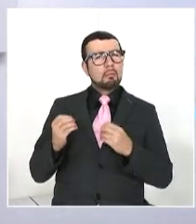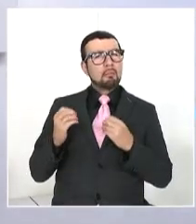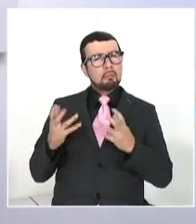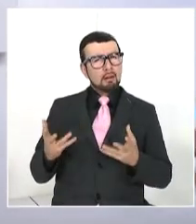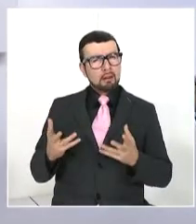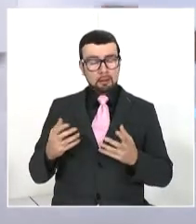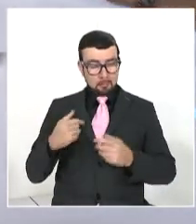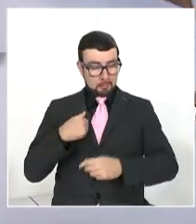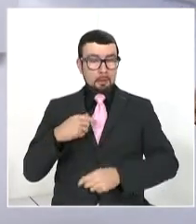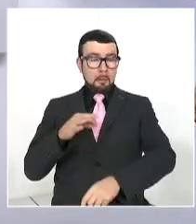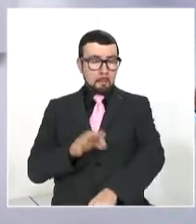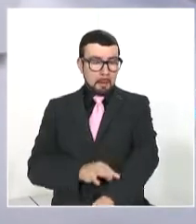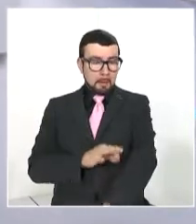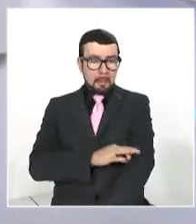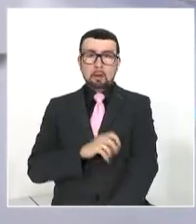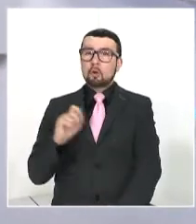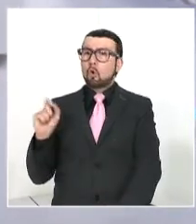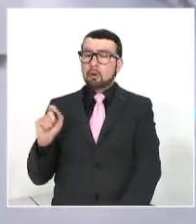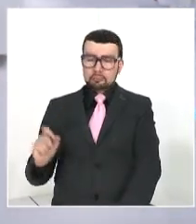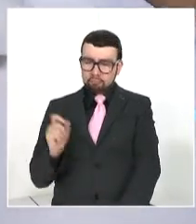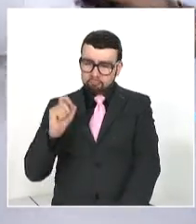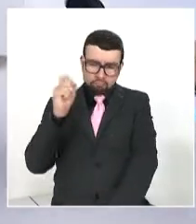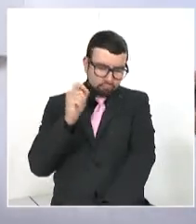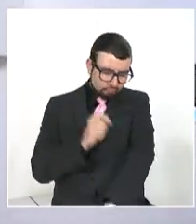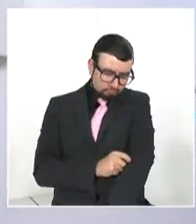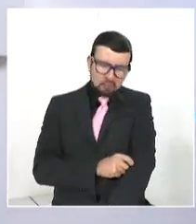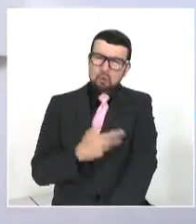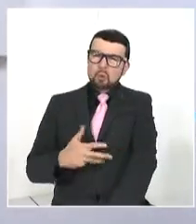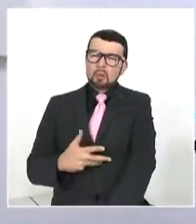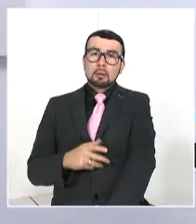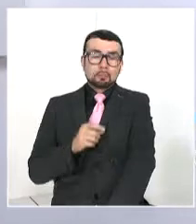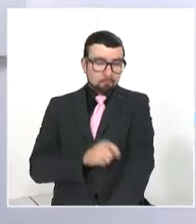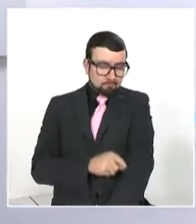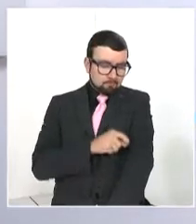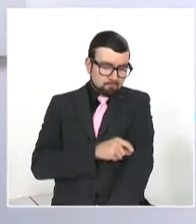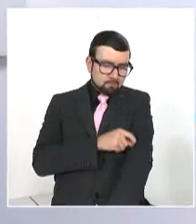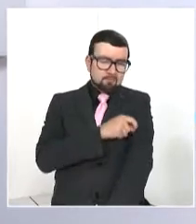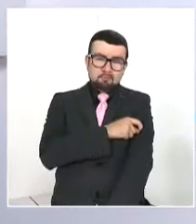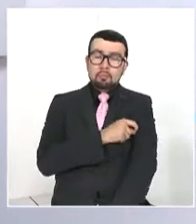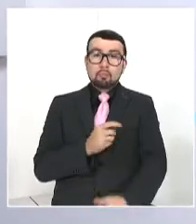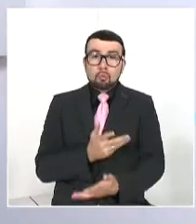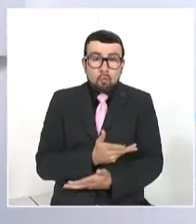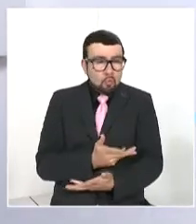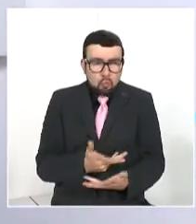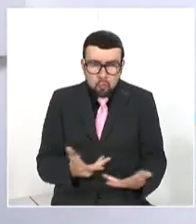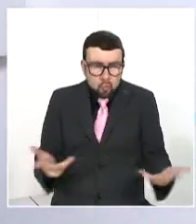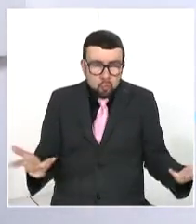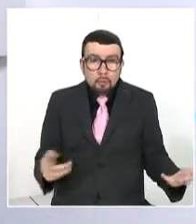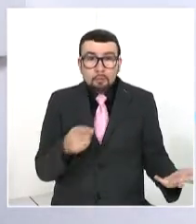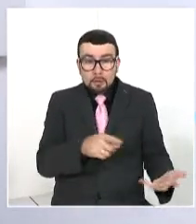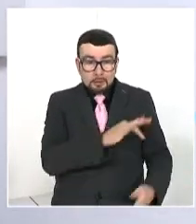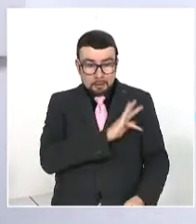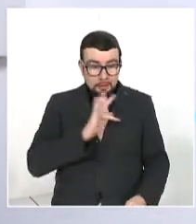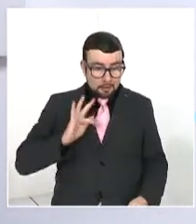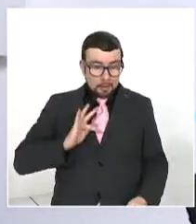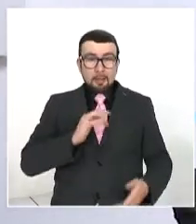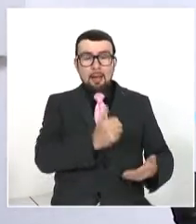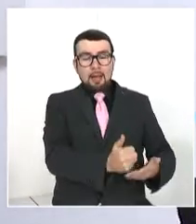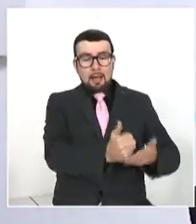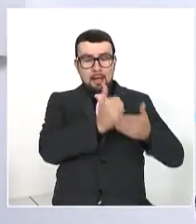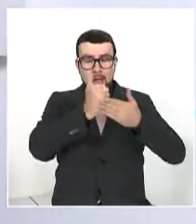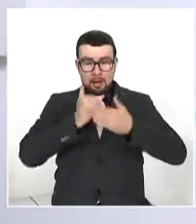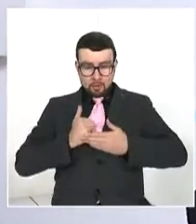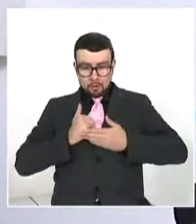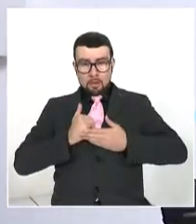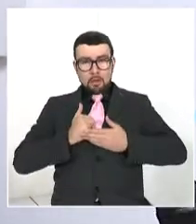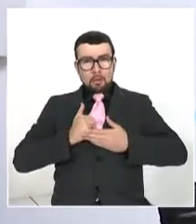la acupuntura, la apiterapia, ya sea las manipulaciones, todo este mundo de herramientas que tenemos, comencemos a bloquear esas señales